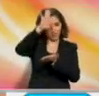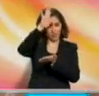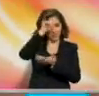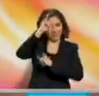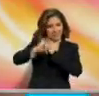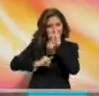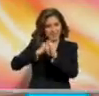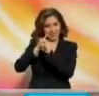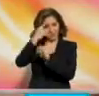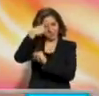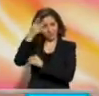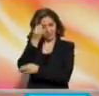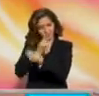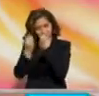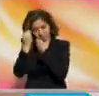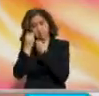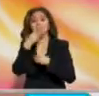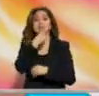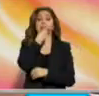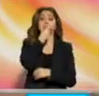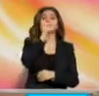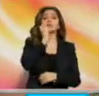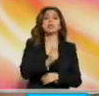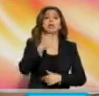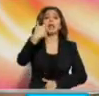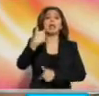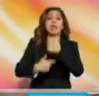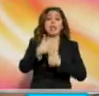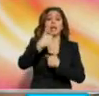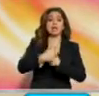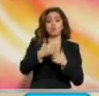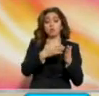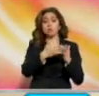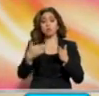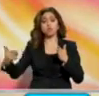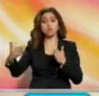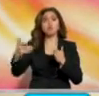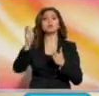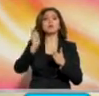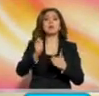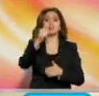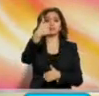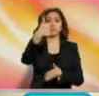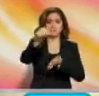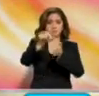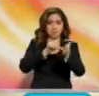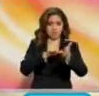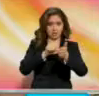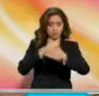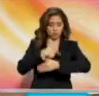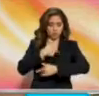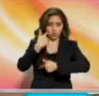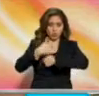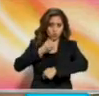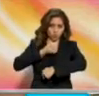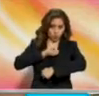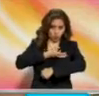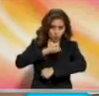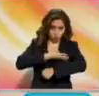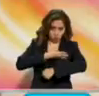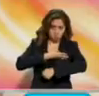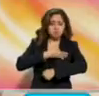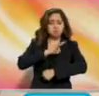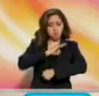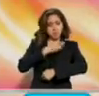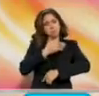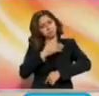que exclusivamente un bebé sea amamantado con leche materna hasta los 6 meses y que ésta se prolongue por lo menos un año. O